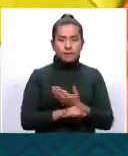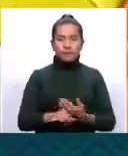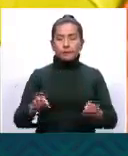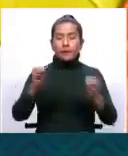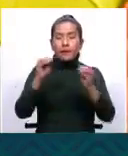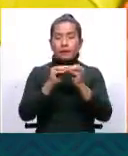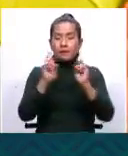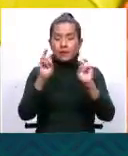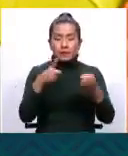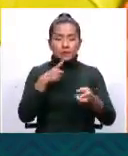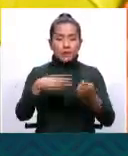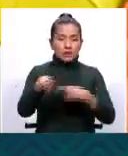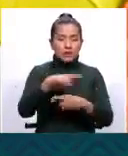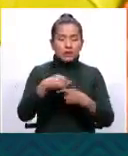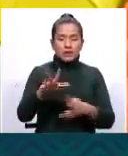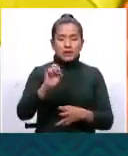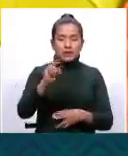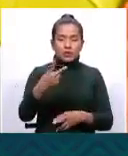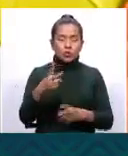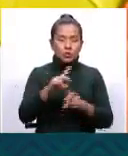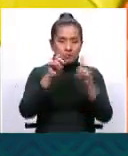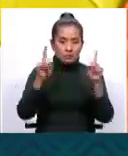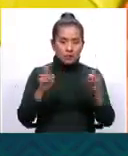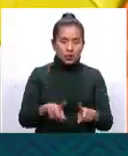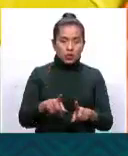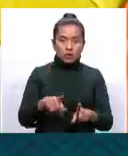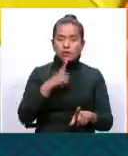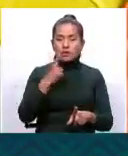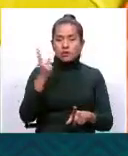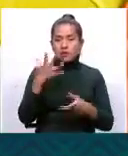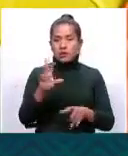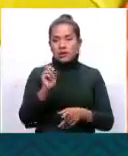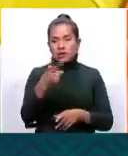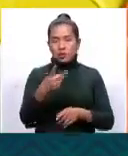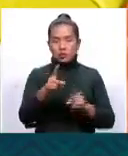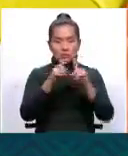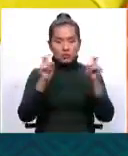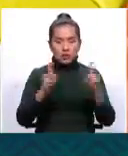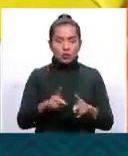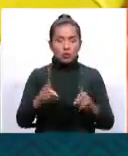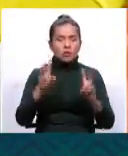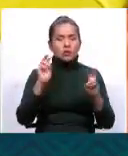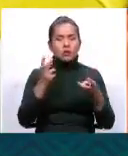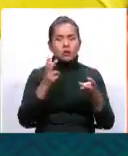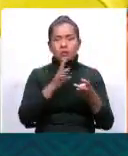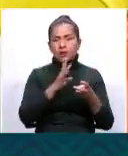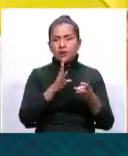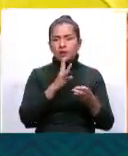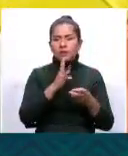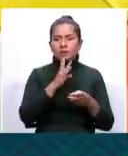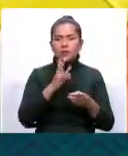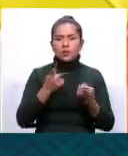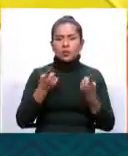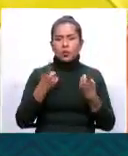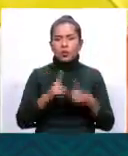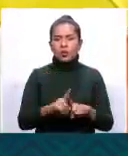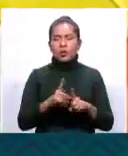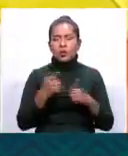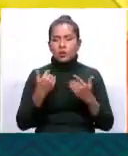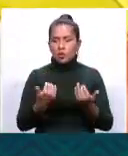a la segunda pregunta, vuelvo a la segunda que hacía la hermana referida al ampliado que se ha llevado